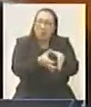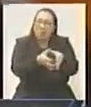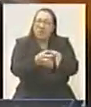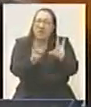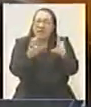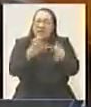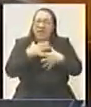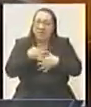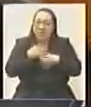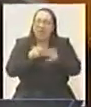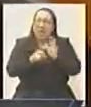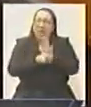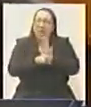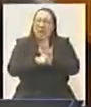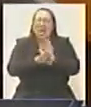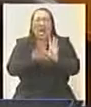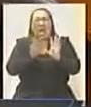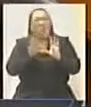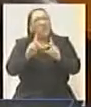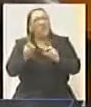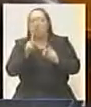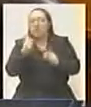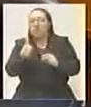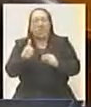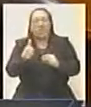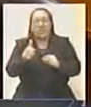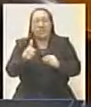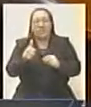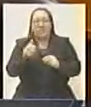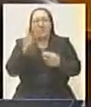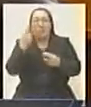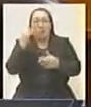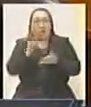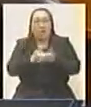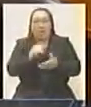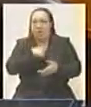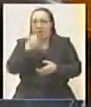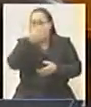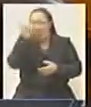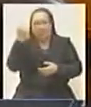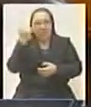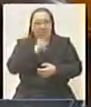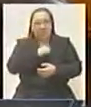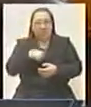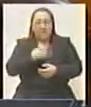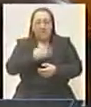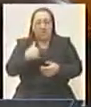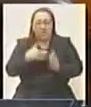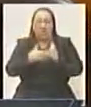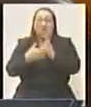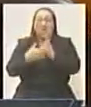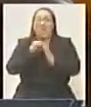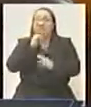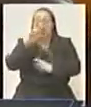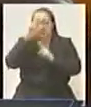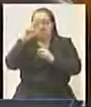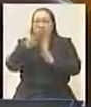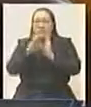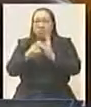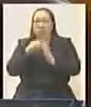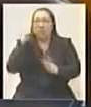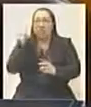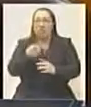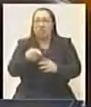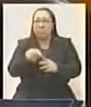sector salud, en una ley cuestionada, porque no nos olvidemos, señor presidente, se ha presentado una demanda de inconstitucionalidad,